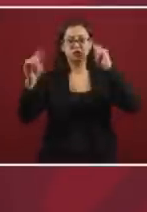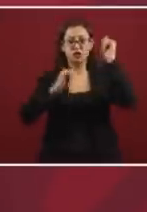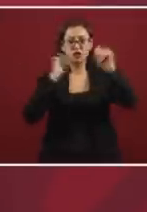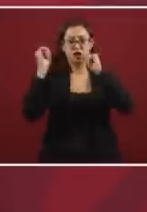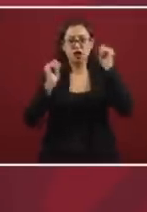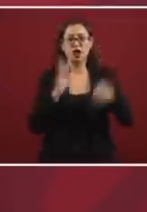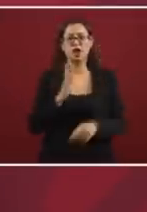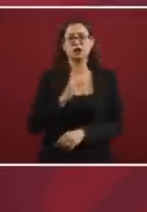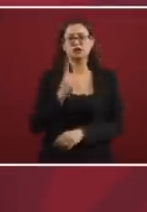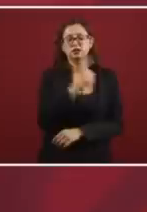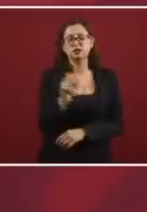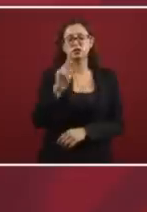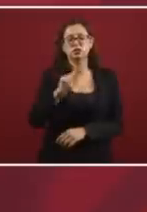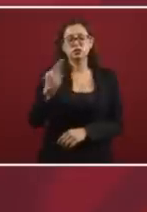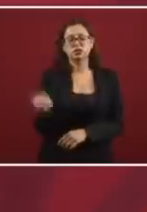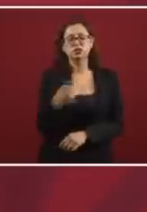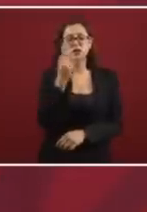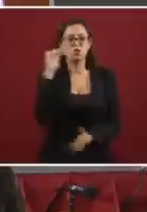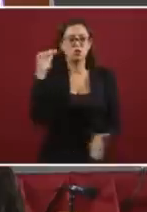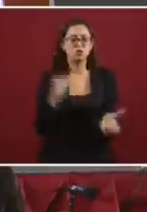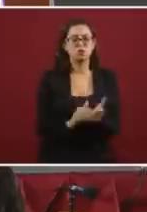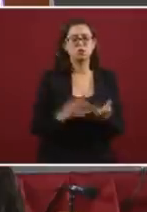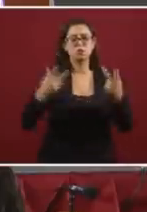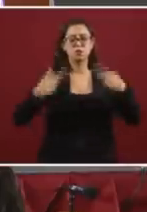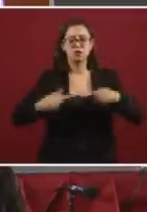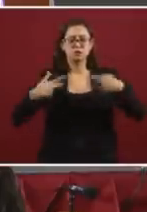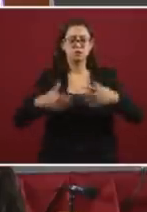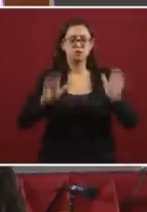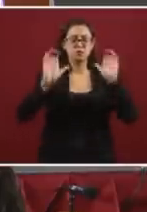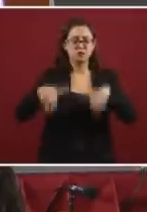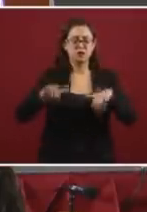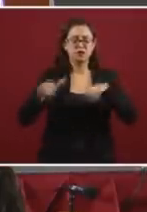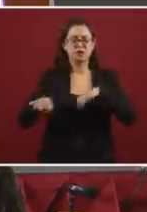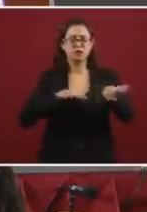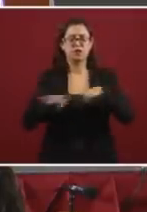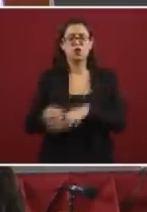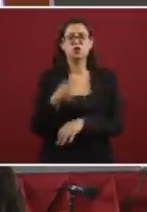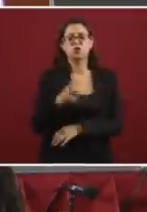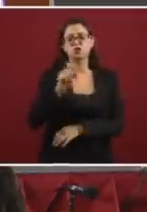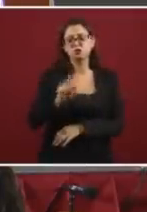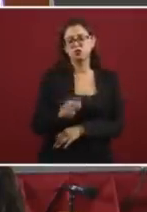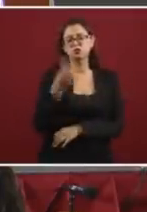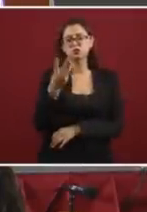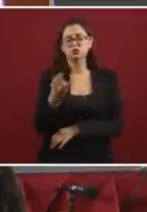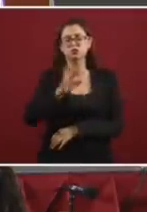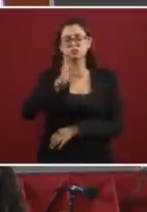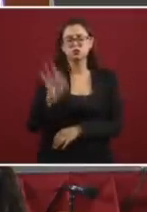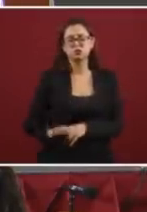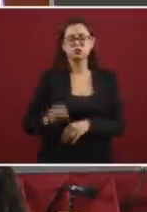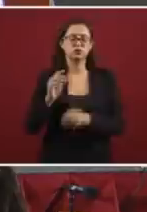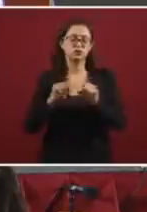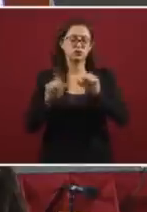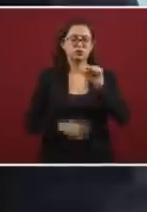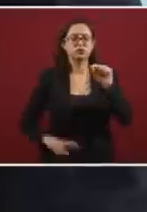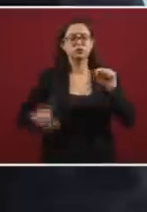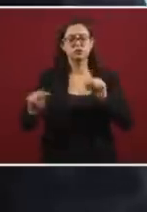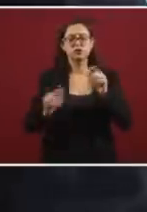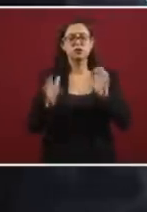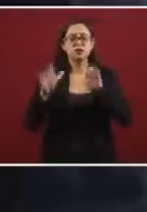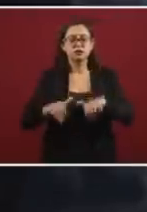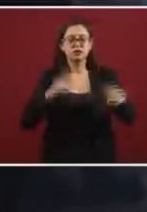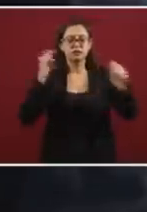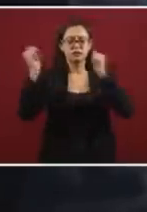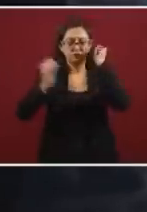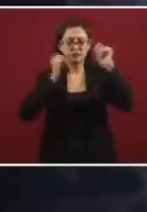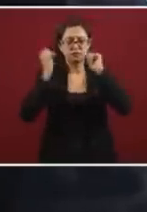181 mil empleos más un crecimiento superior al 2.3 por ciento nacional y el empleo turístico ya